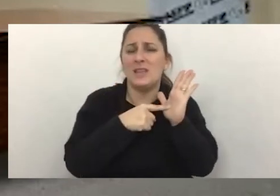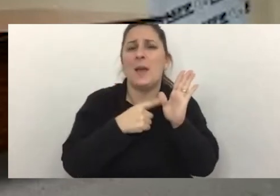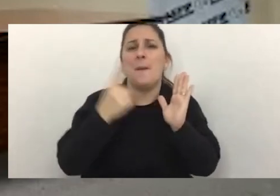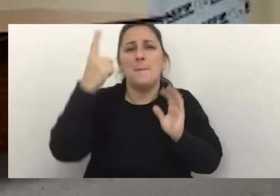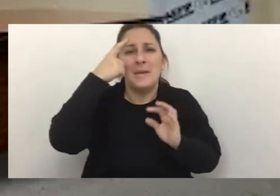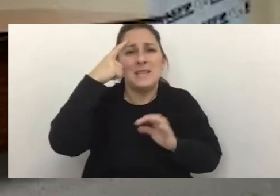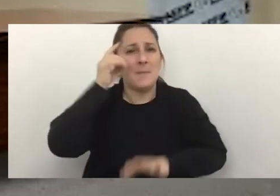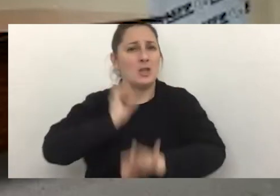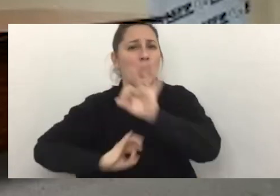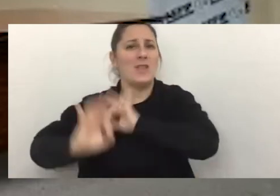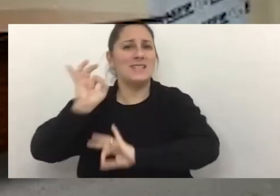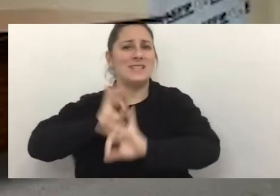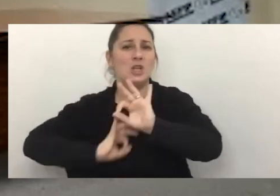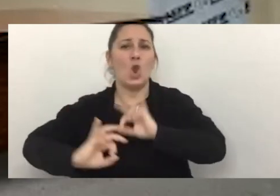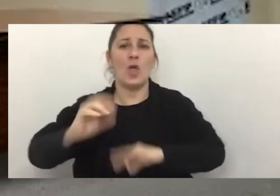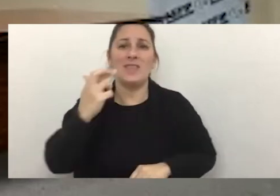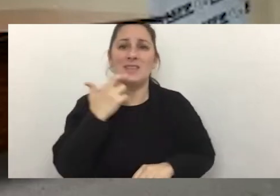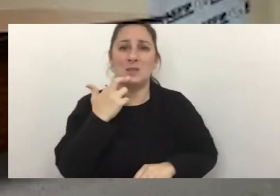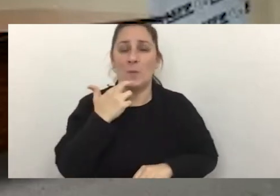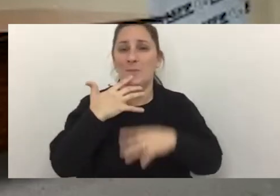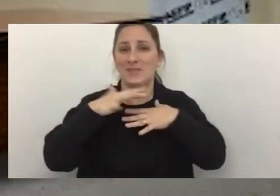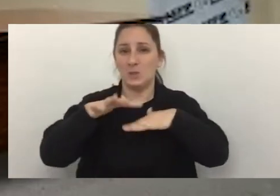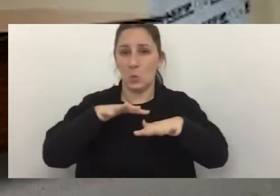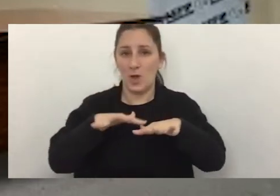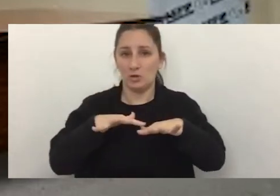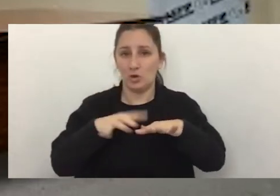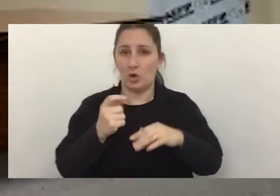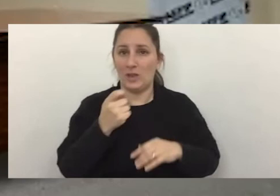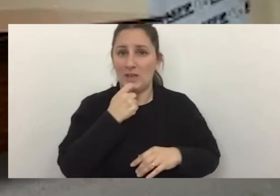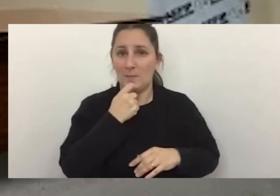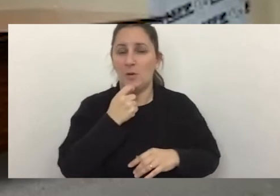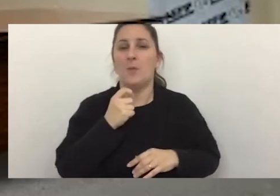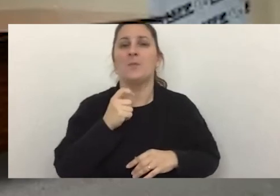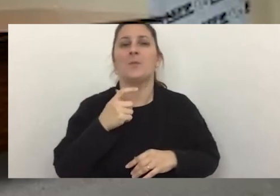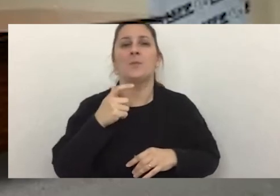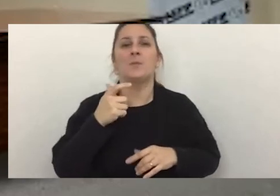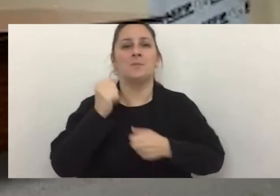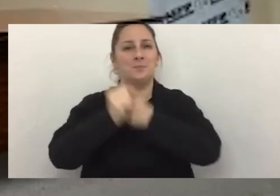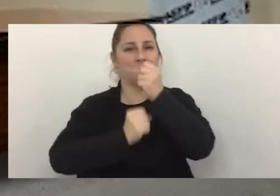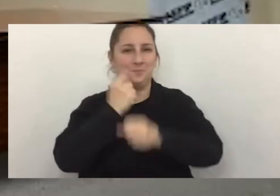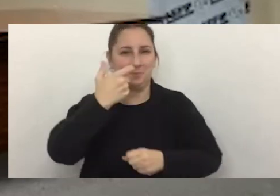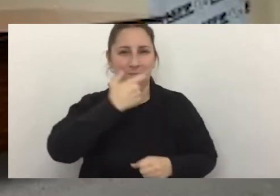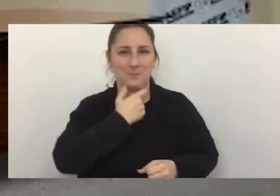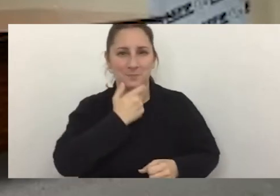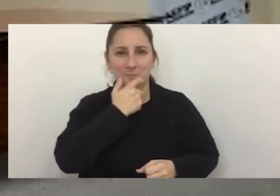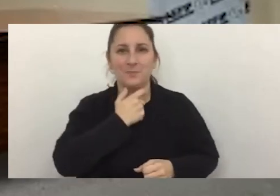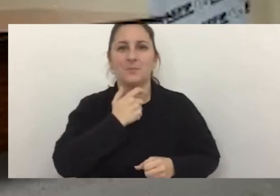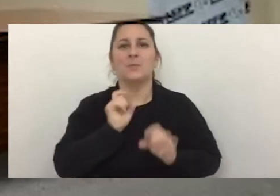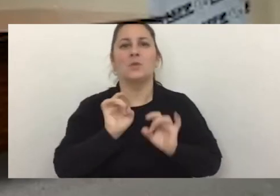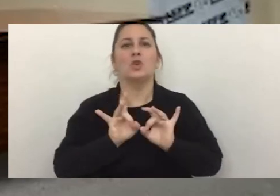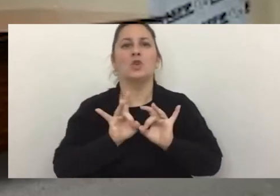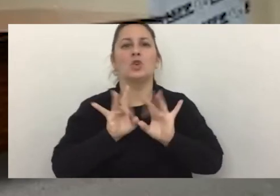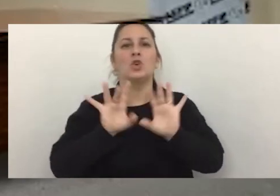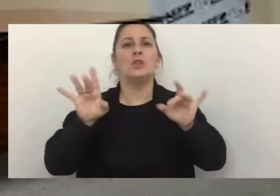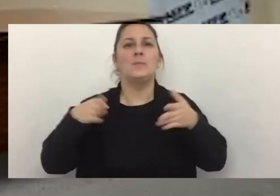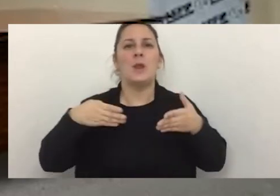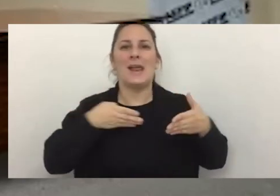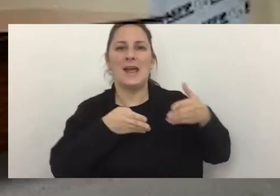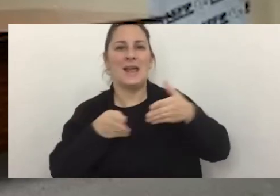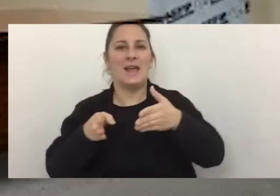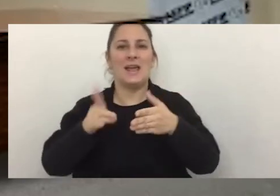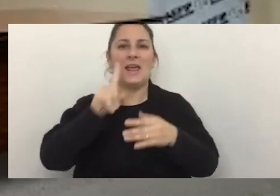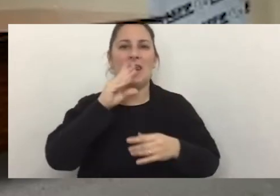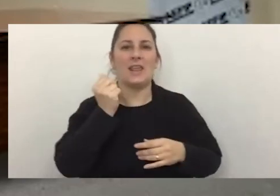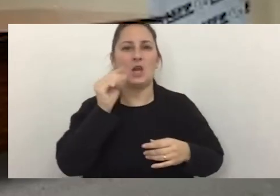XIX. El caso Cutiembre, que contamina el riachuelo. No el caso